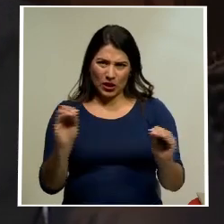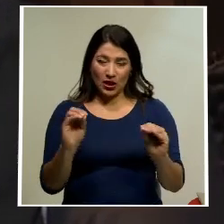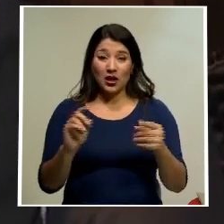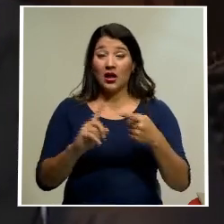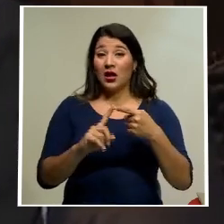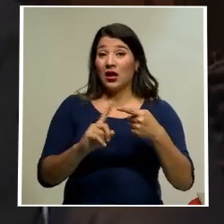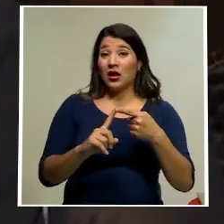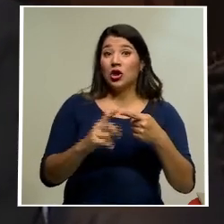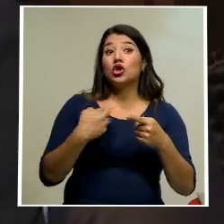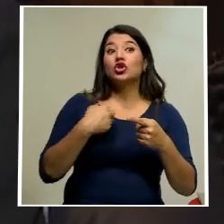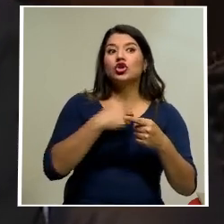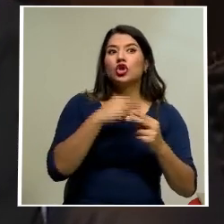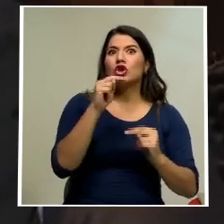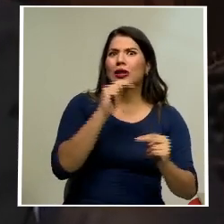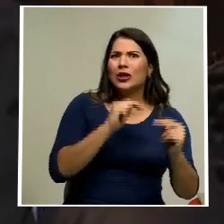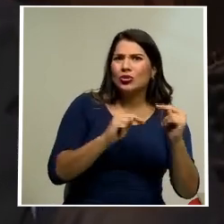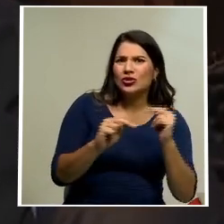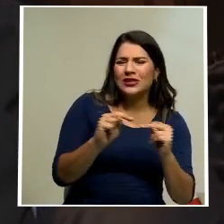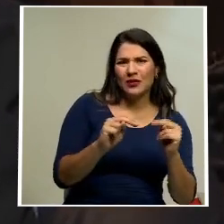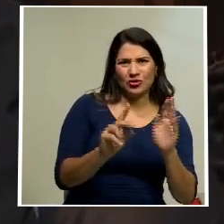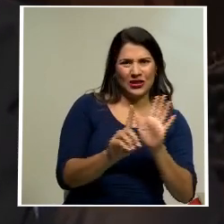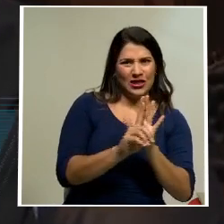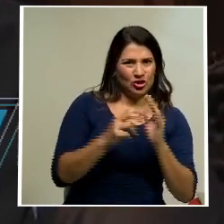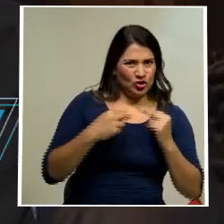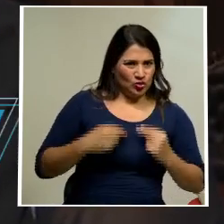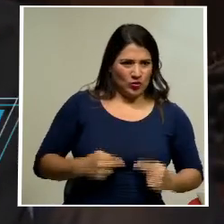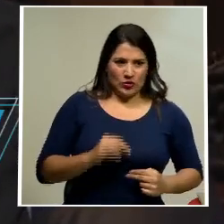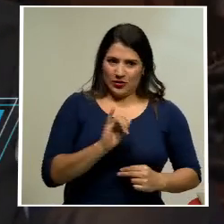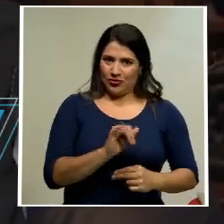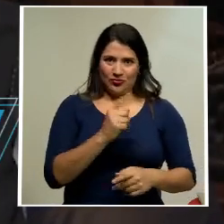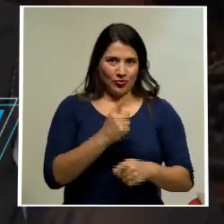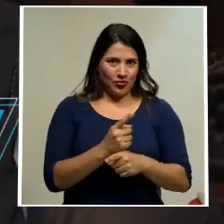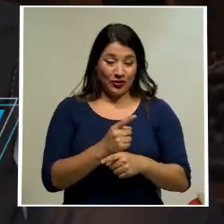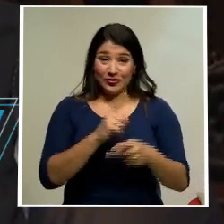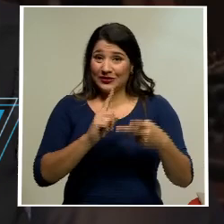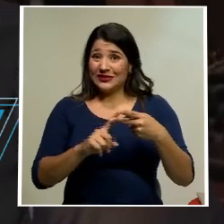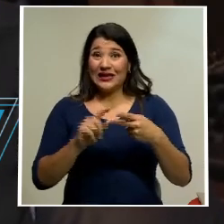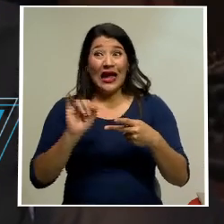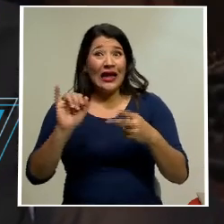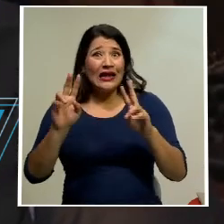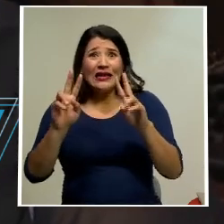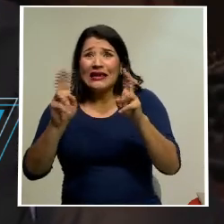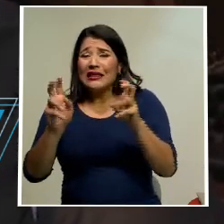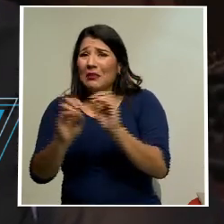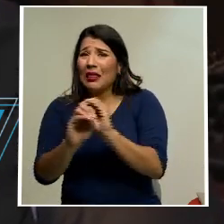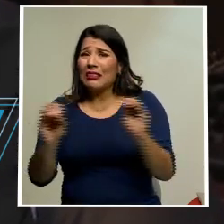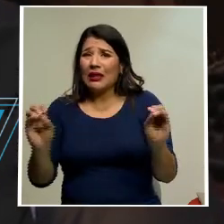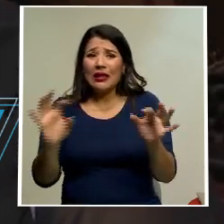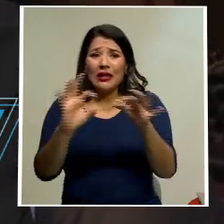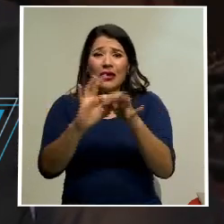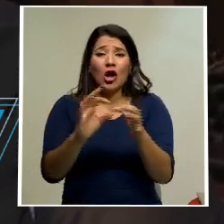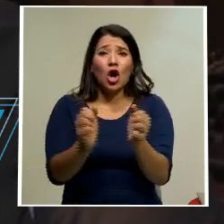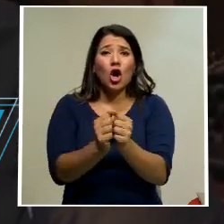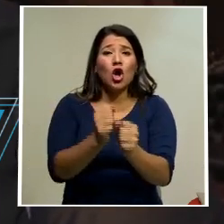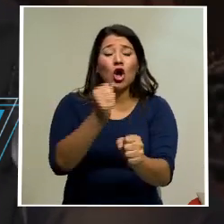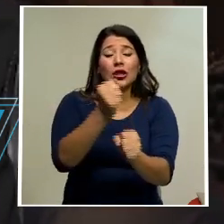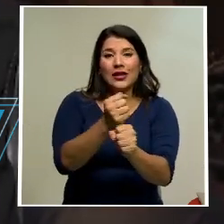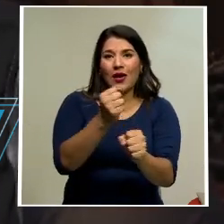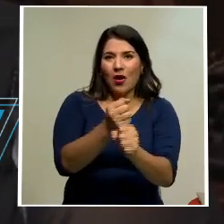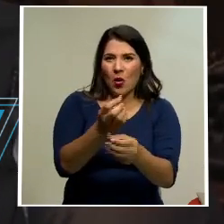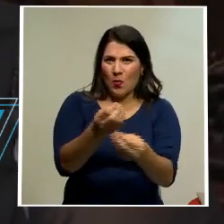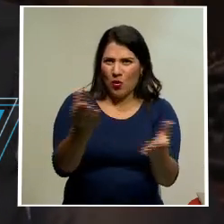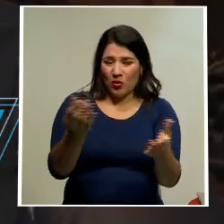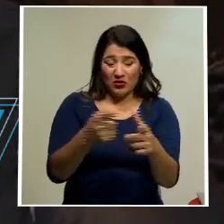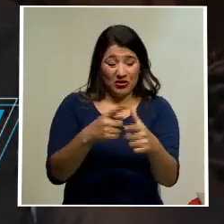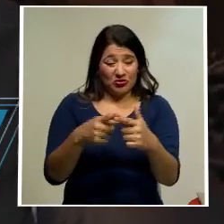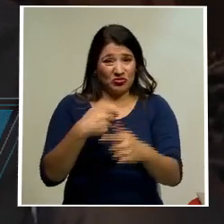en materia de derechos humanos que nunca debería ser, pero además era un tema que no tenía absolutamente nada que ver con el tema de empleo público. Entonces se entiende